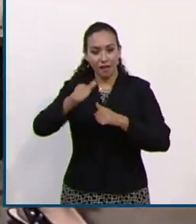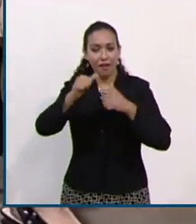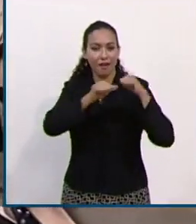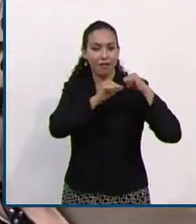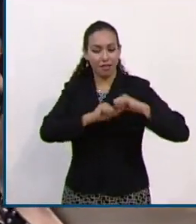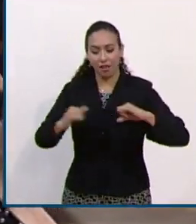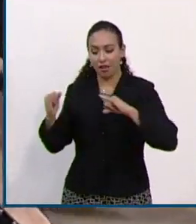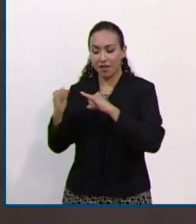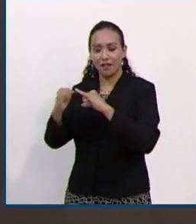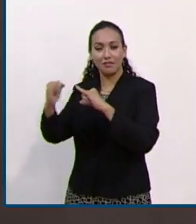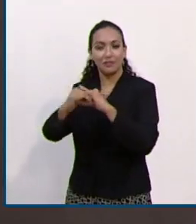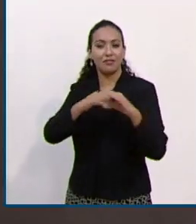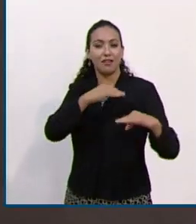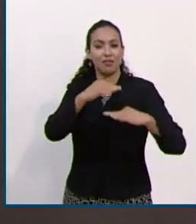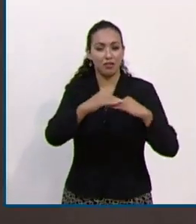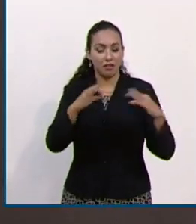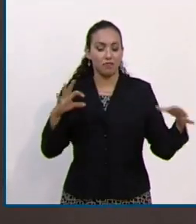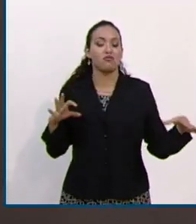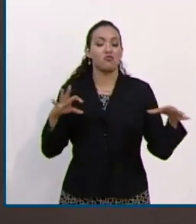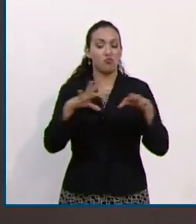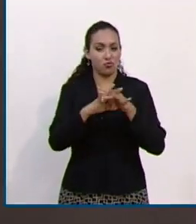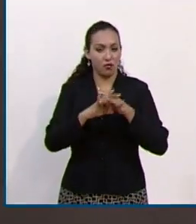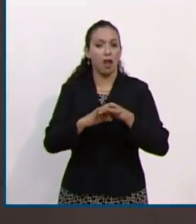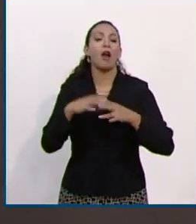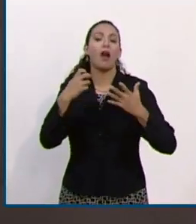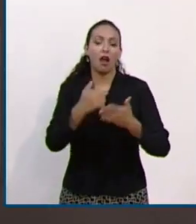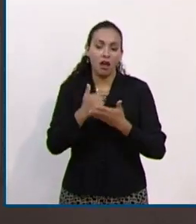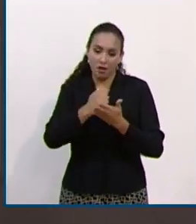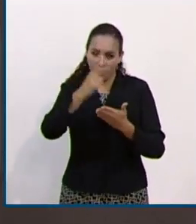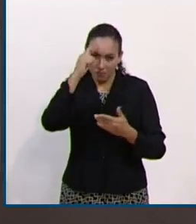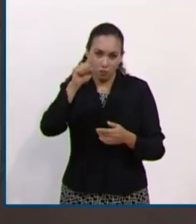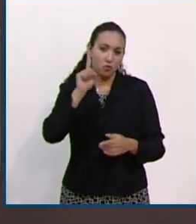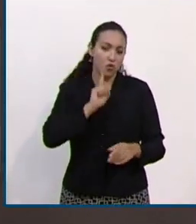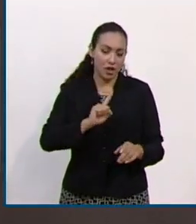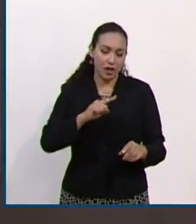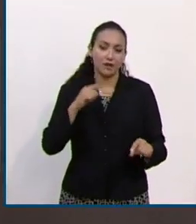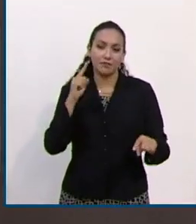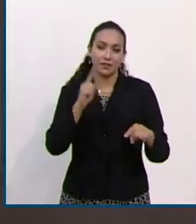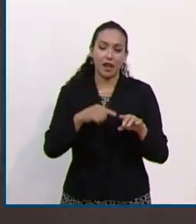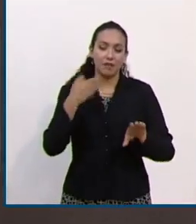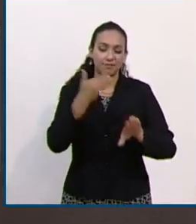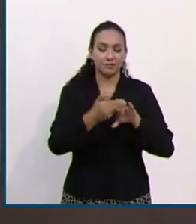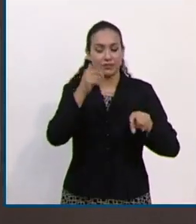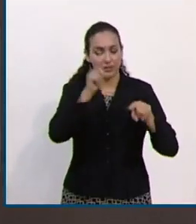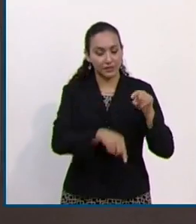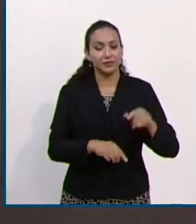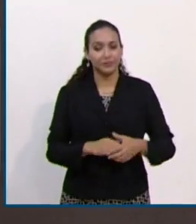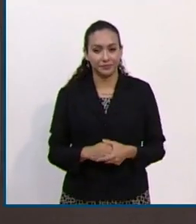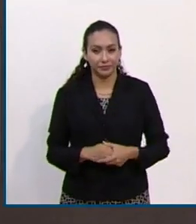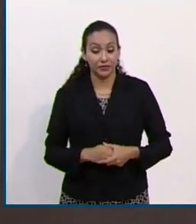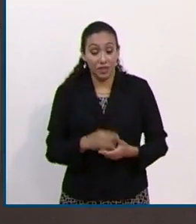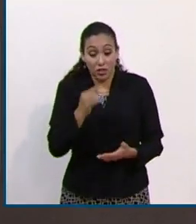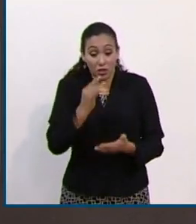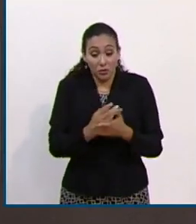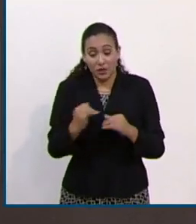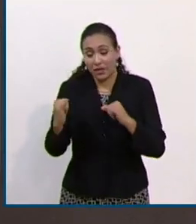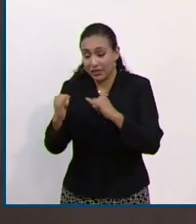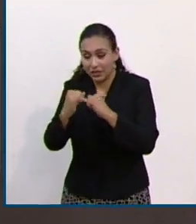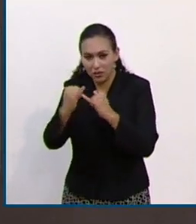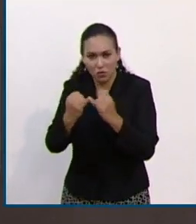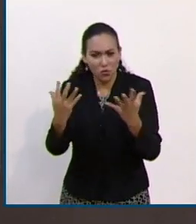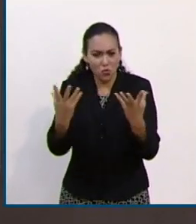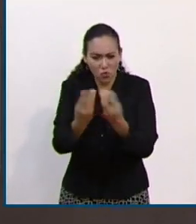del país. Solo si todas las autoridades del Estado actuamos